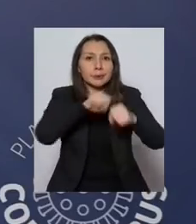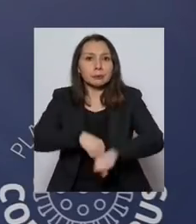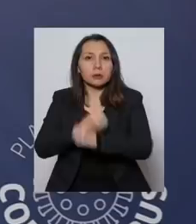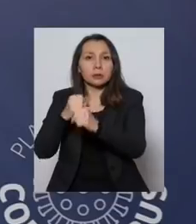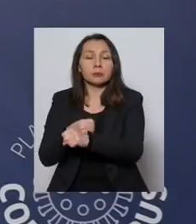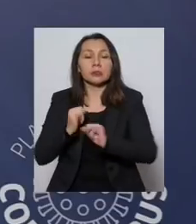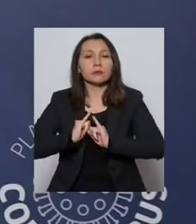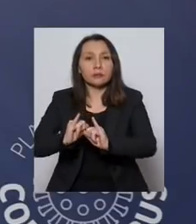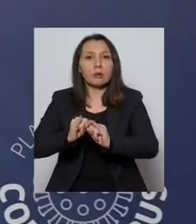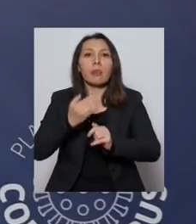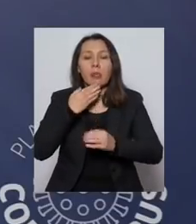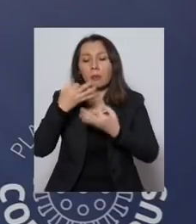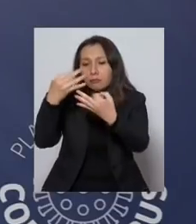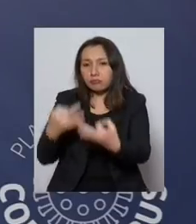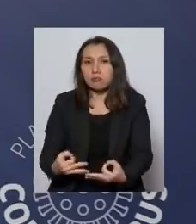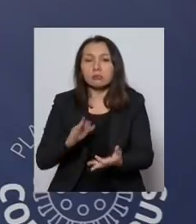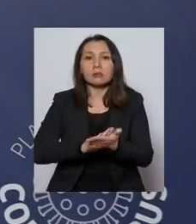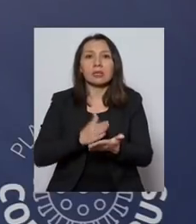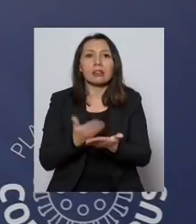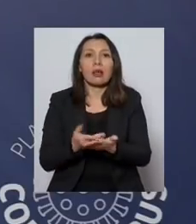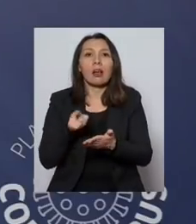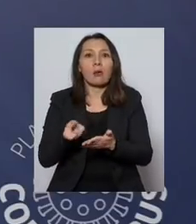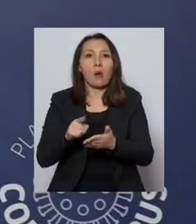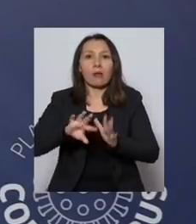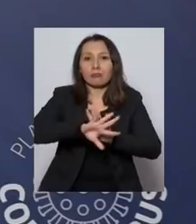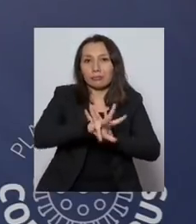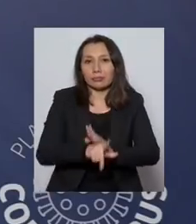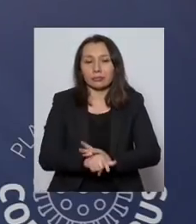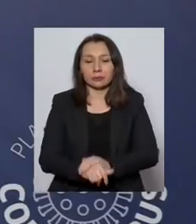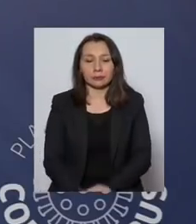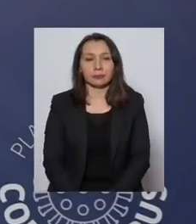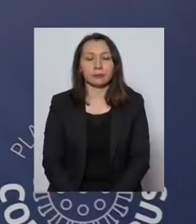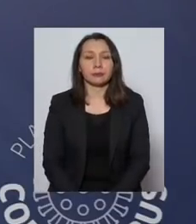también de los resultados en materia delictual.